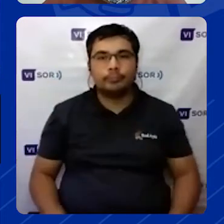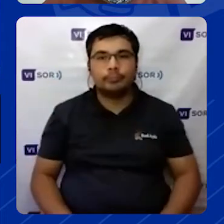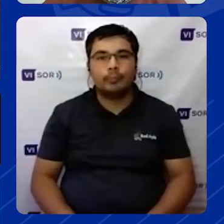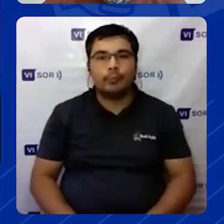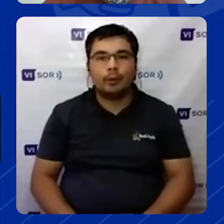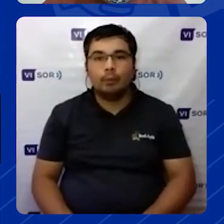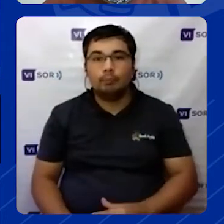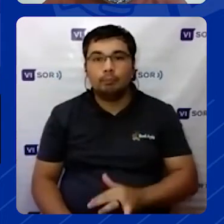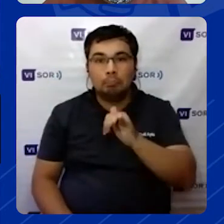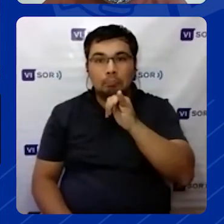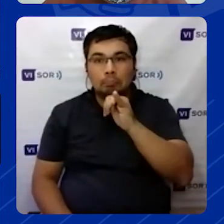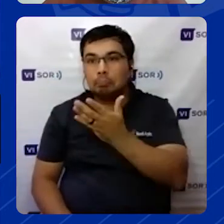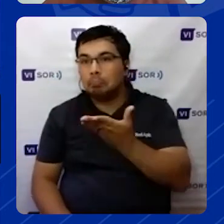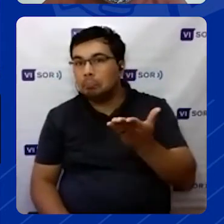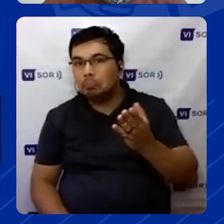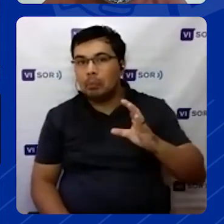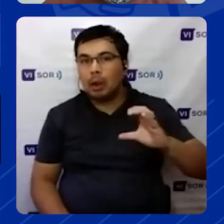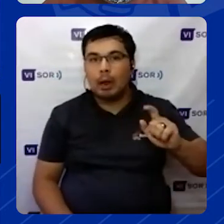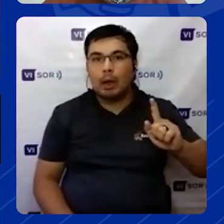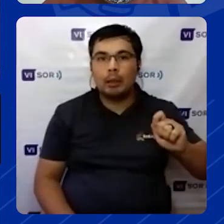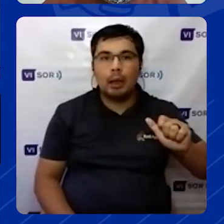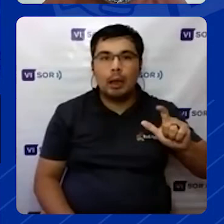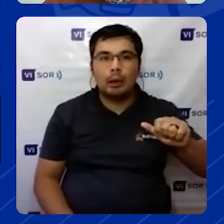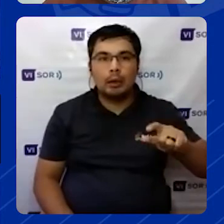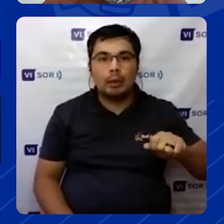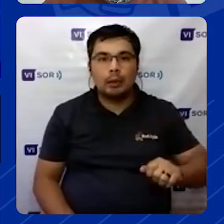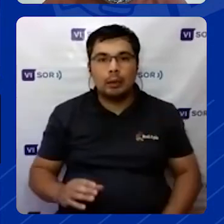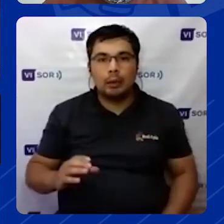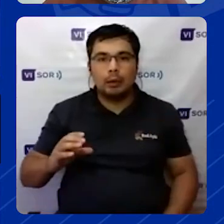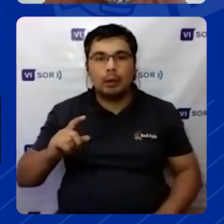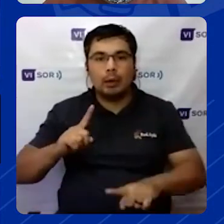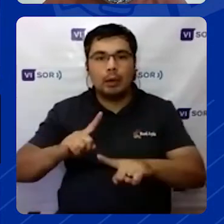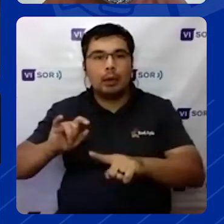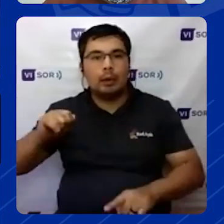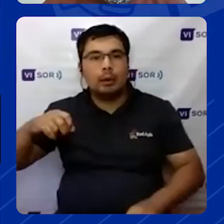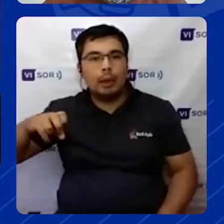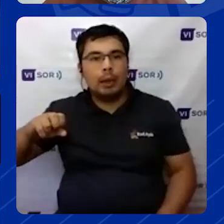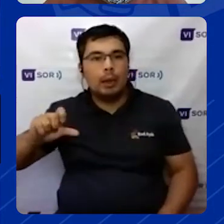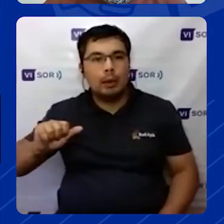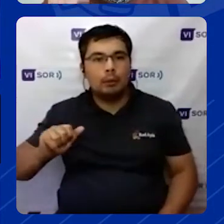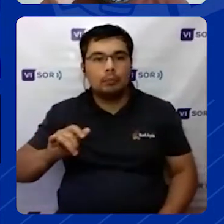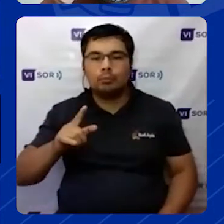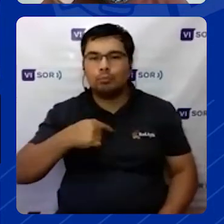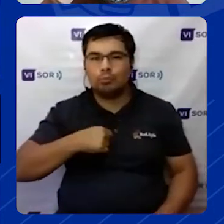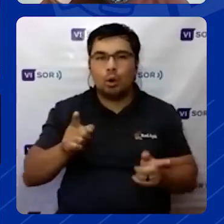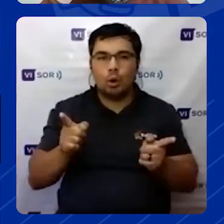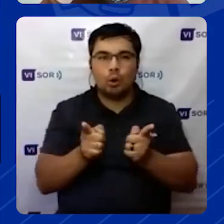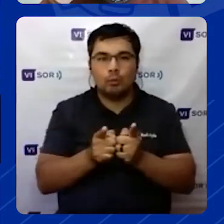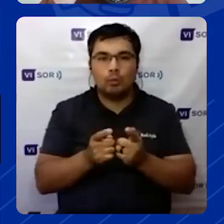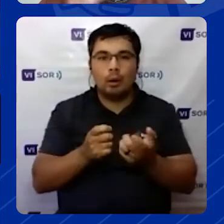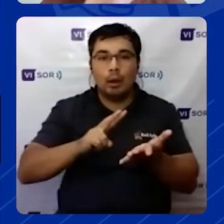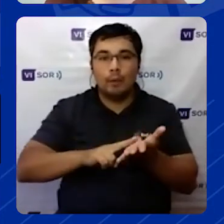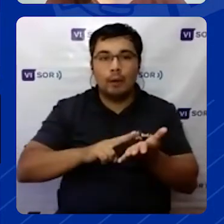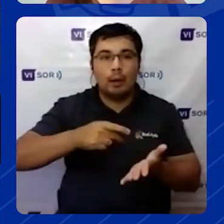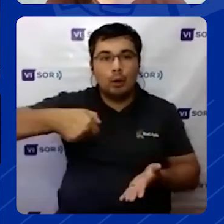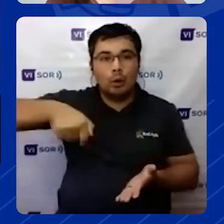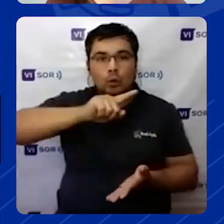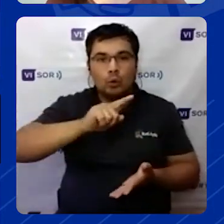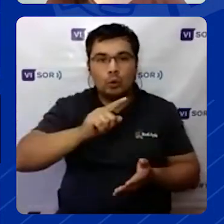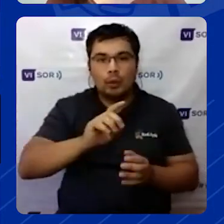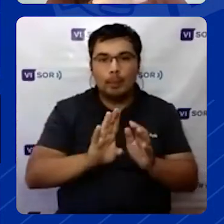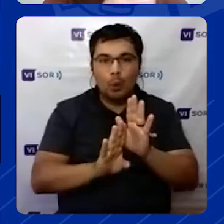si Catalina Voy cortito, de ahí paso a Catalina. Nosotros, la verdad que estamos inaugurando nuestro